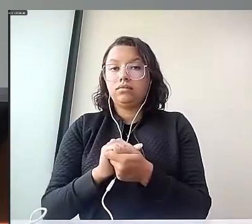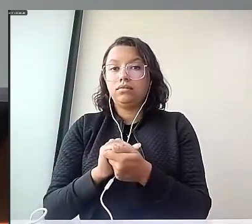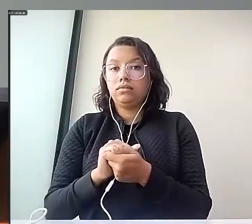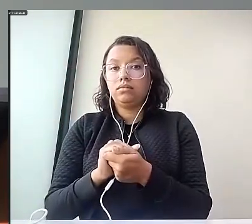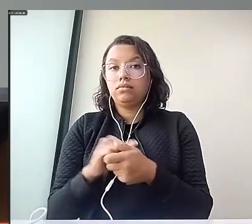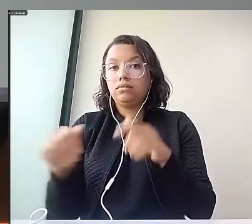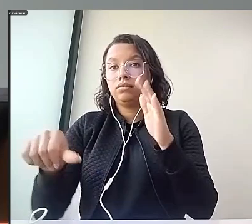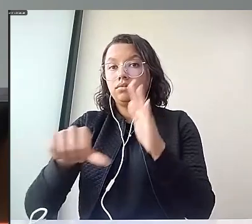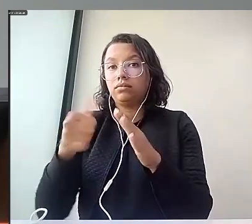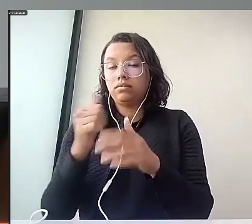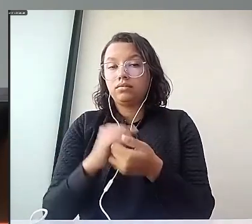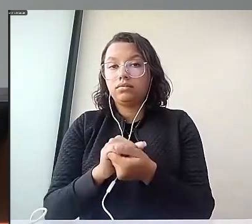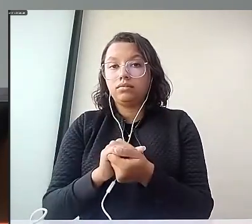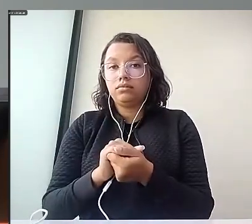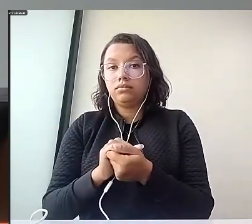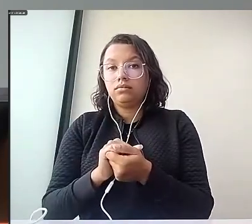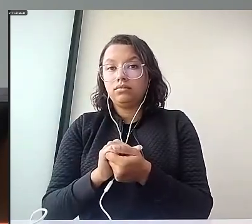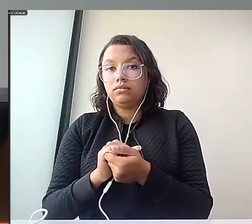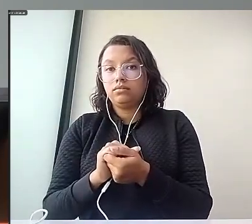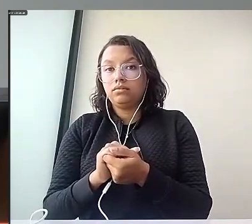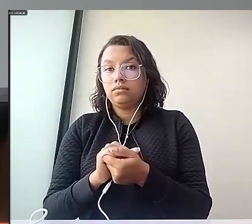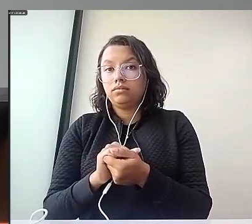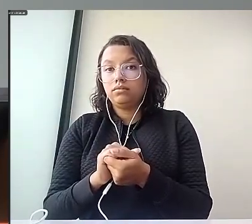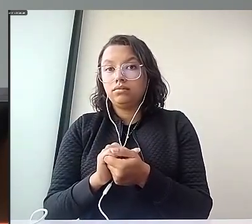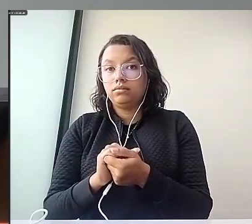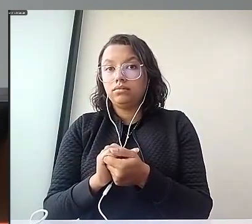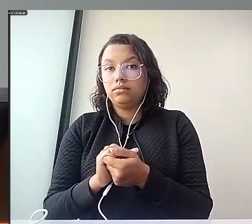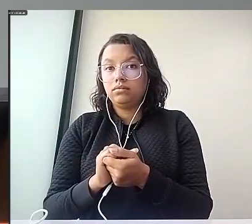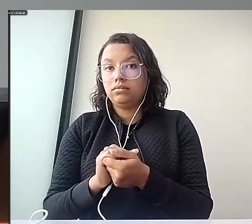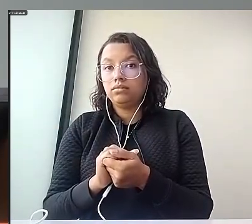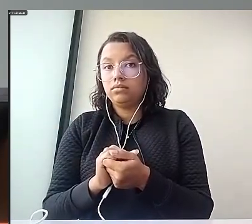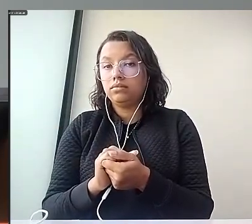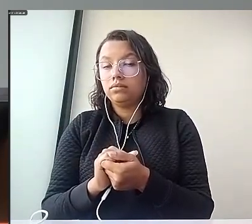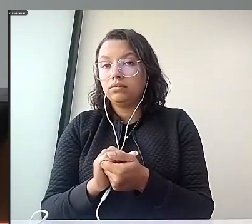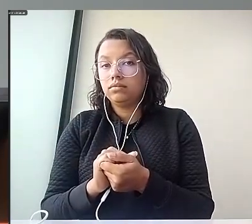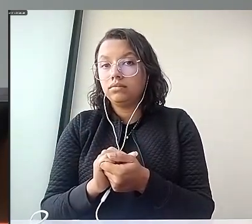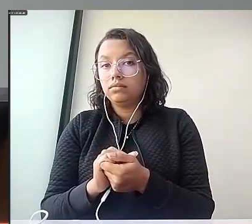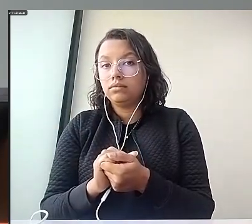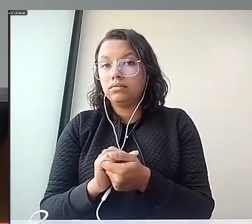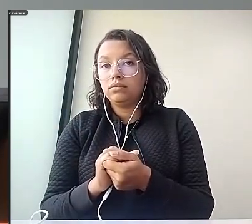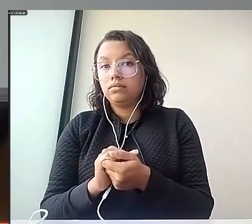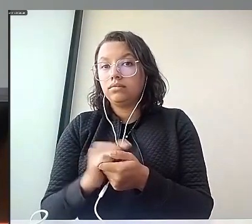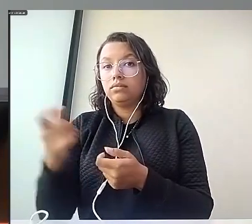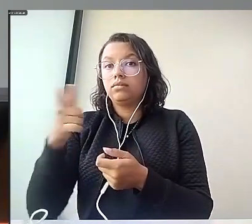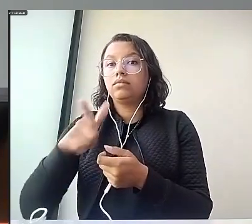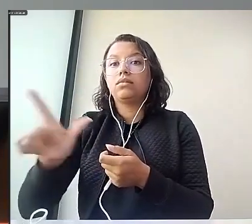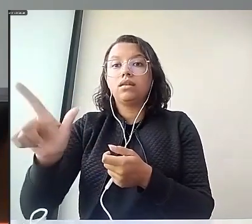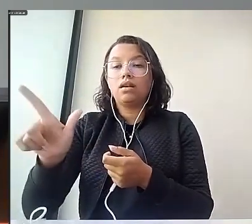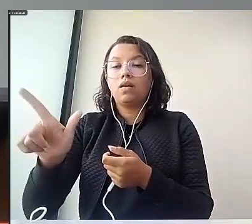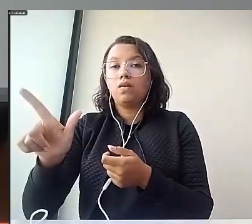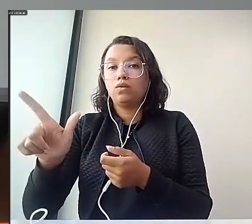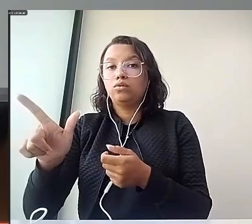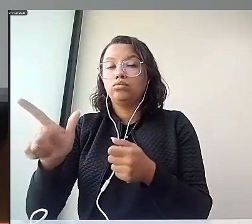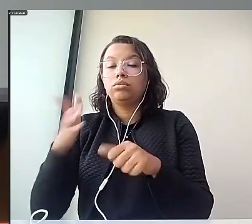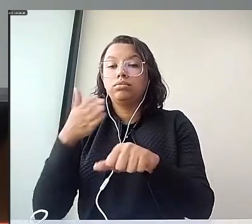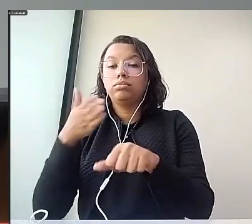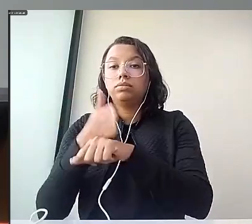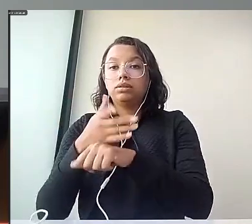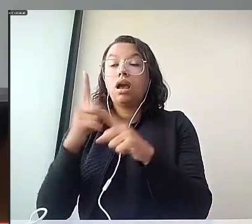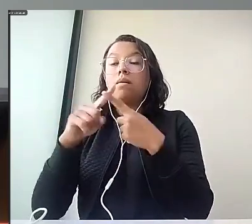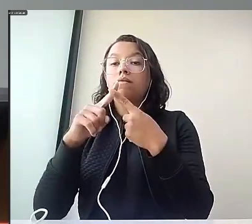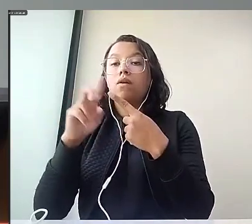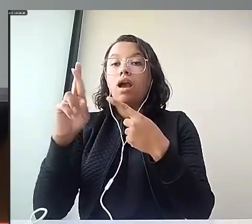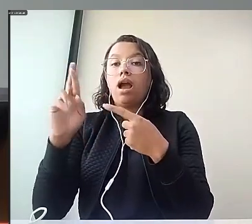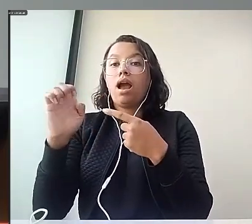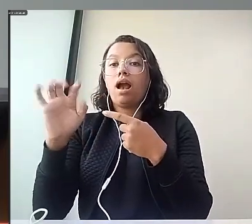primera que se adoptó con un referéndum. Otra tendencia para la participación popular